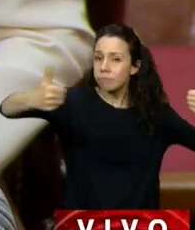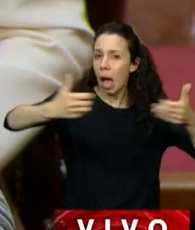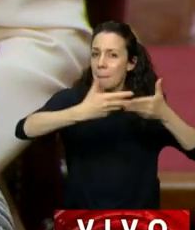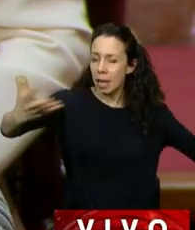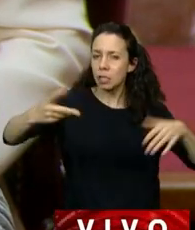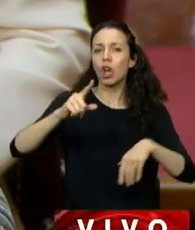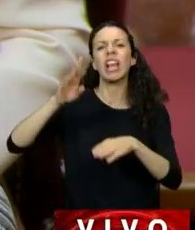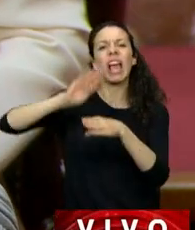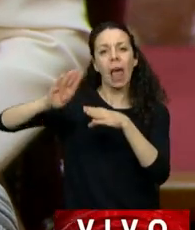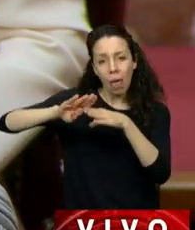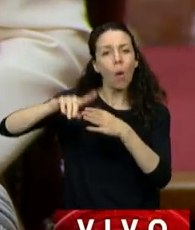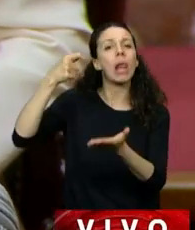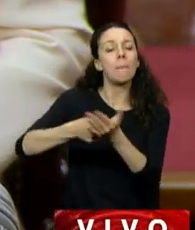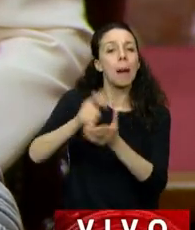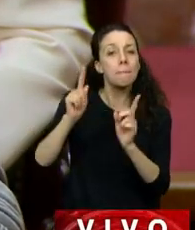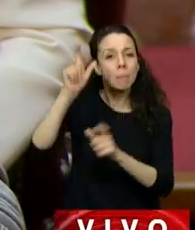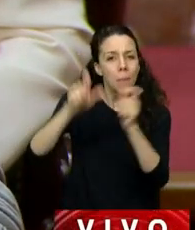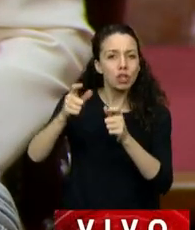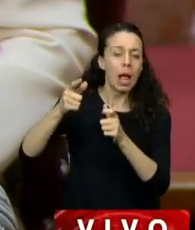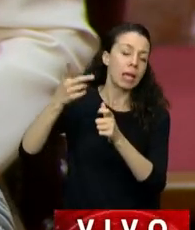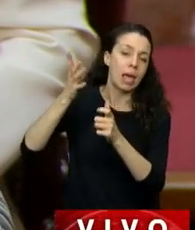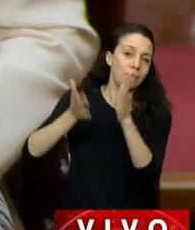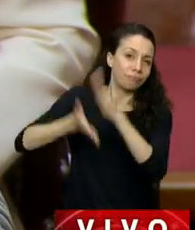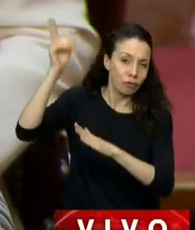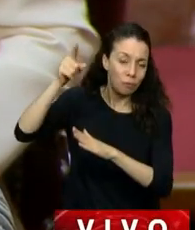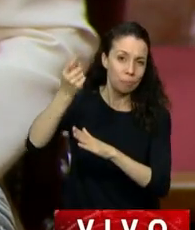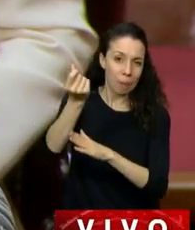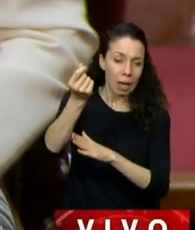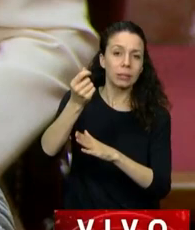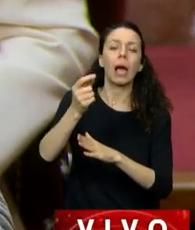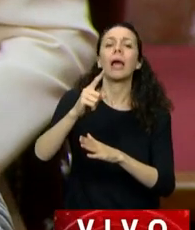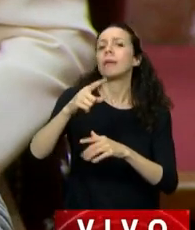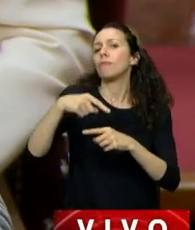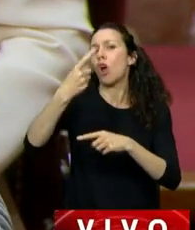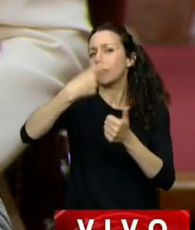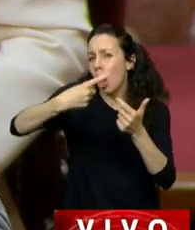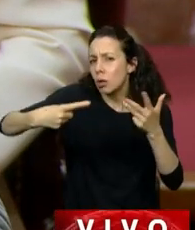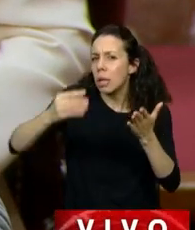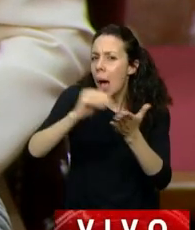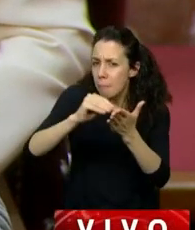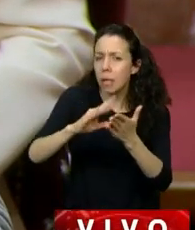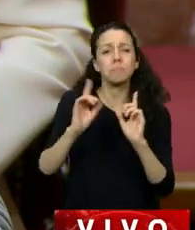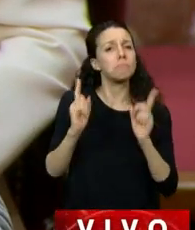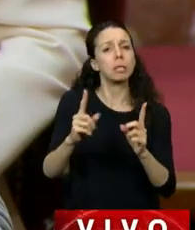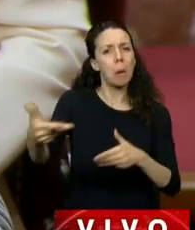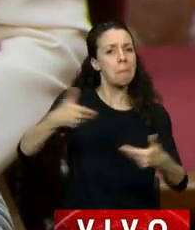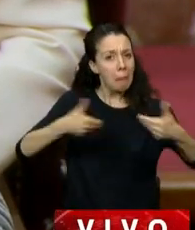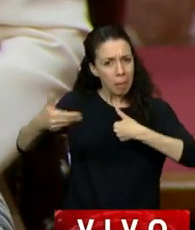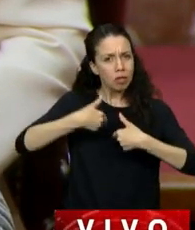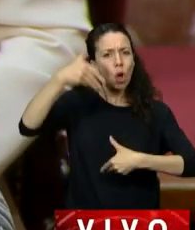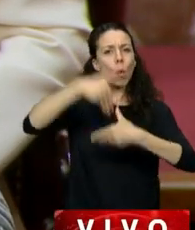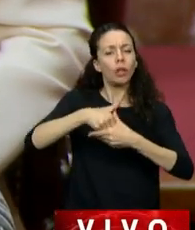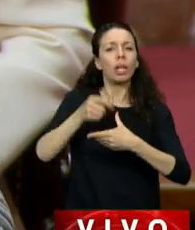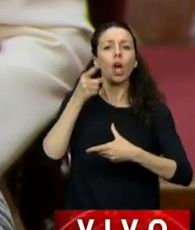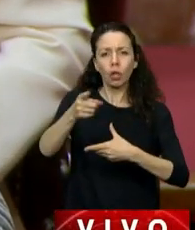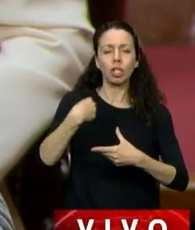el plan de pago de deuda previsional y la creación del refuerzo de ingresos. Lo venimos plateando. Queremos